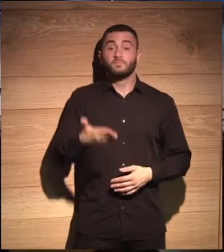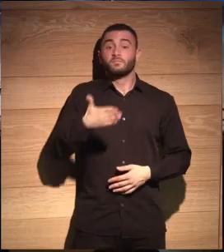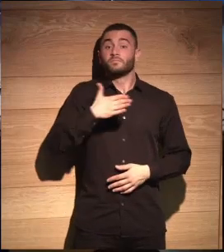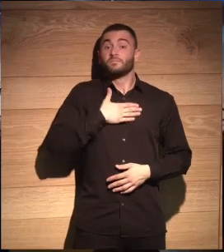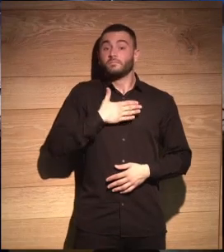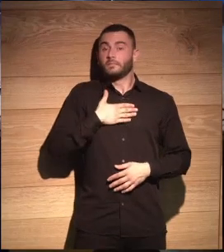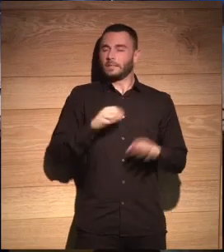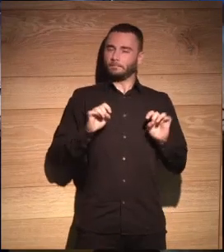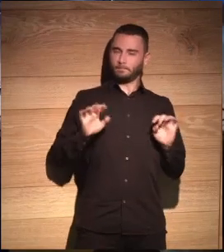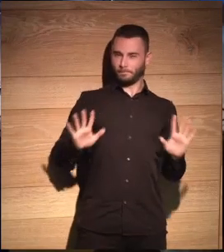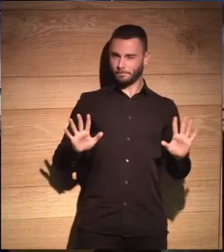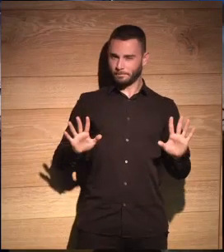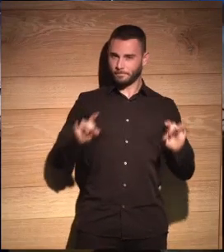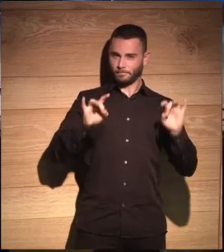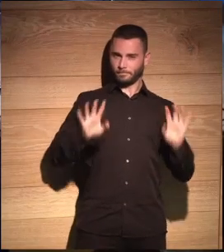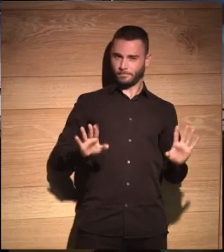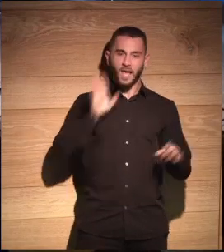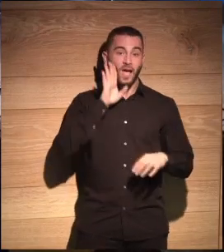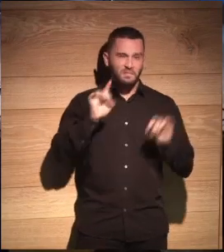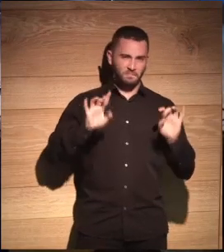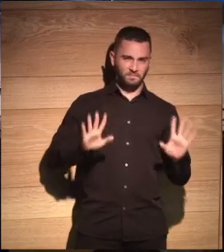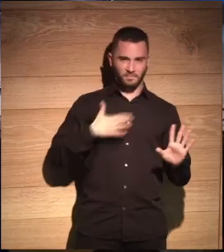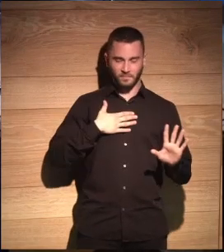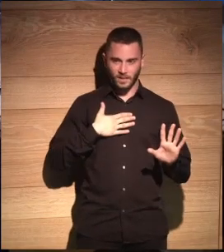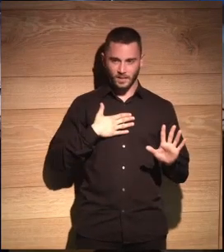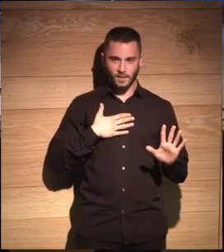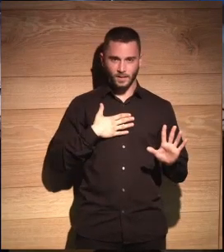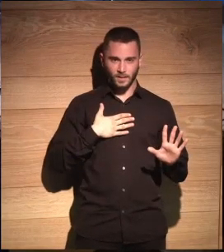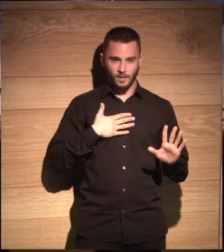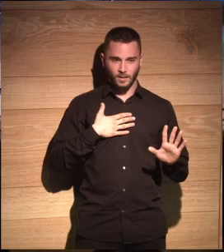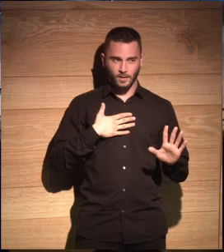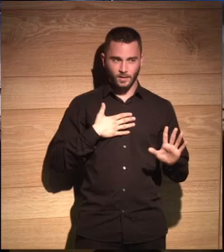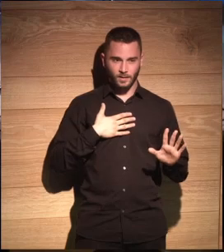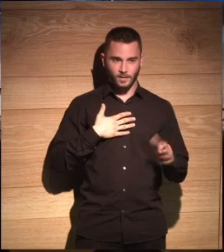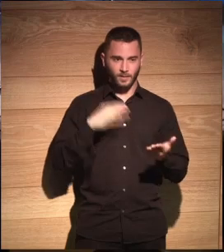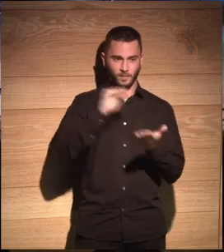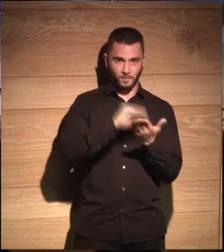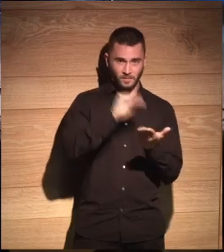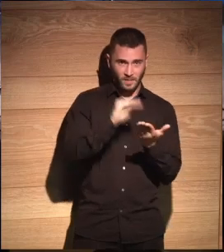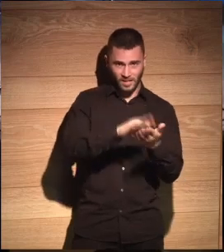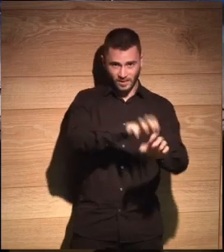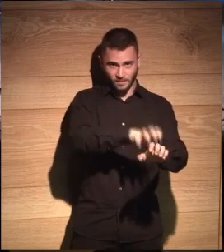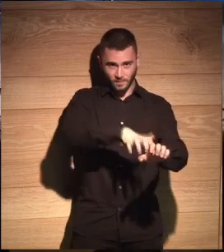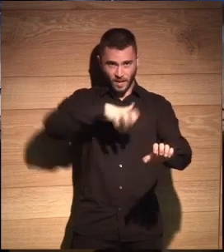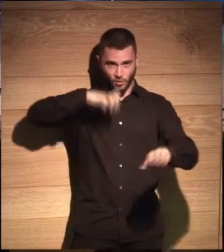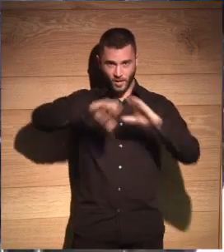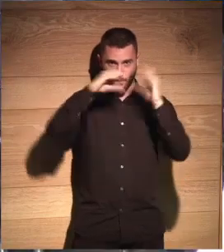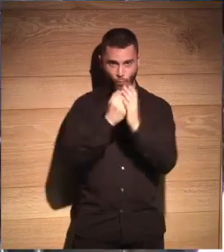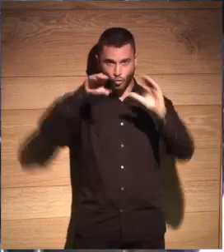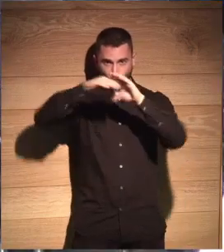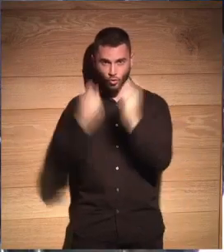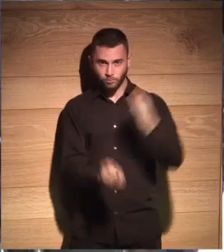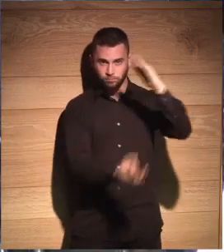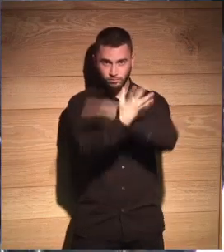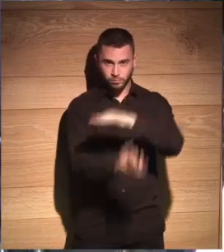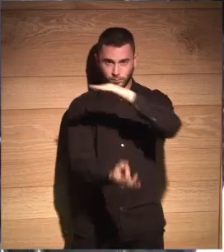Mis escrúpulos siempre al respecto son, es decir, la mayor parte de las veces que se desarrollan universos,